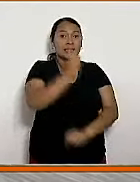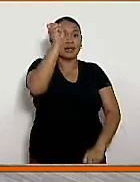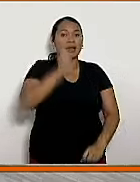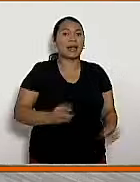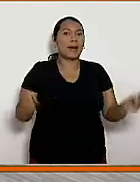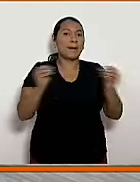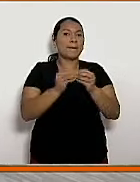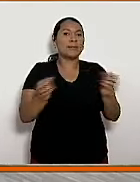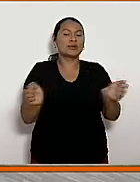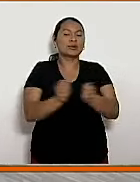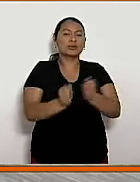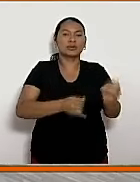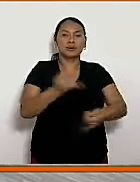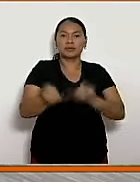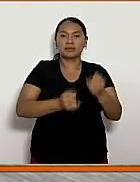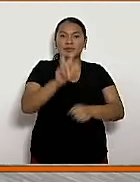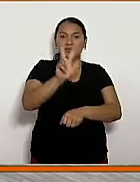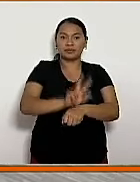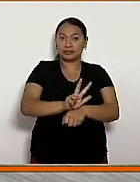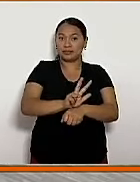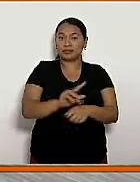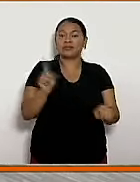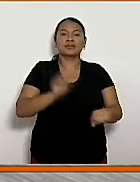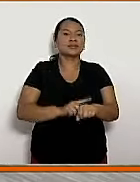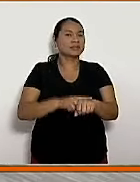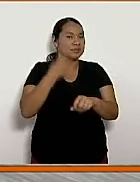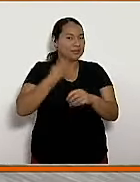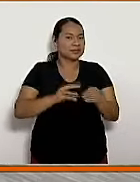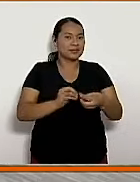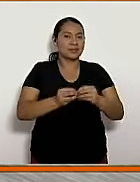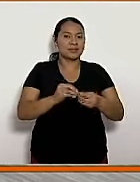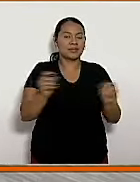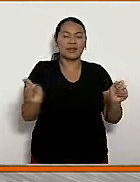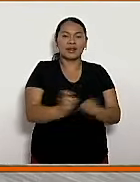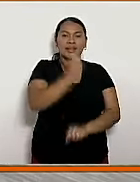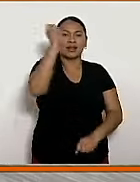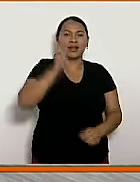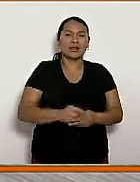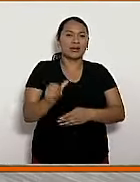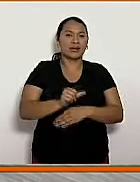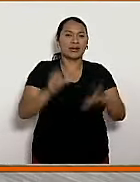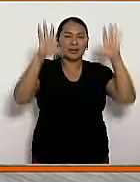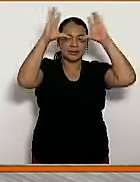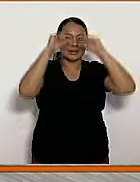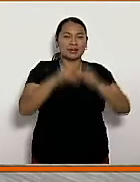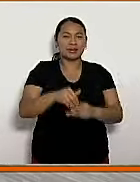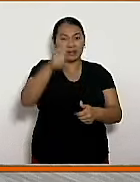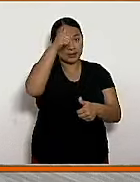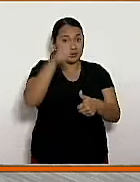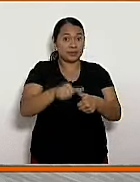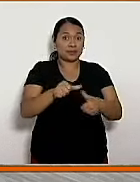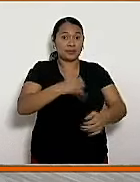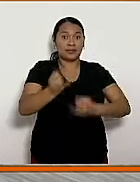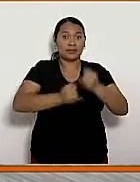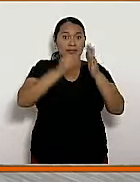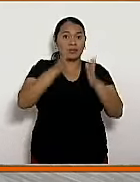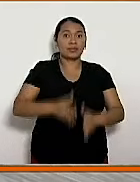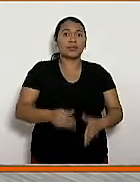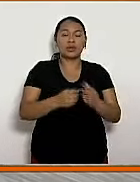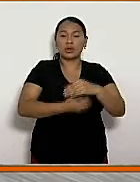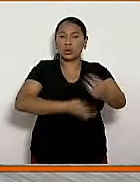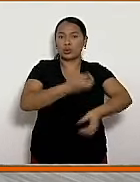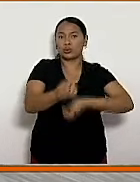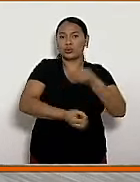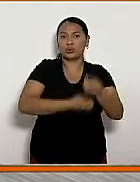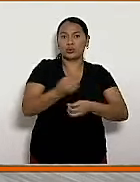mucho más junto a Juga 3, conociendo los tres dígitos que forman el número ganador para esta noche. Te recuerdo, querido jugador, que nuestro